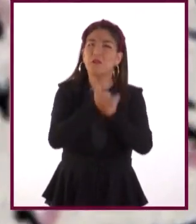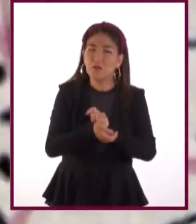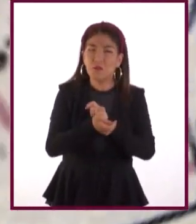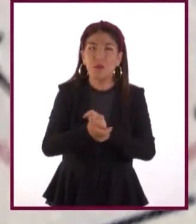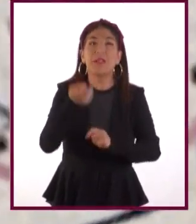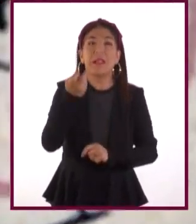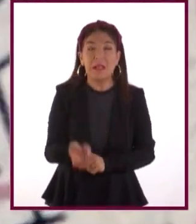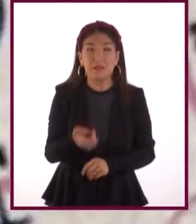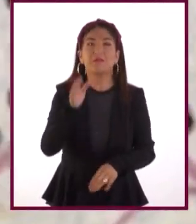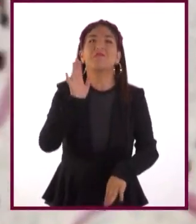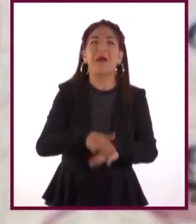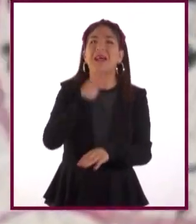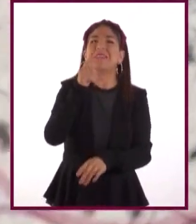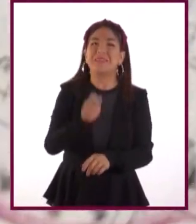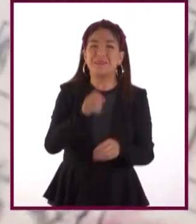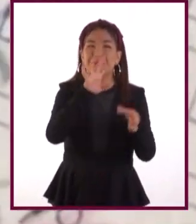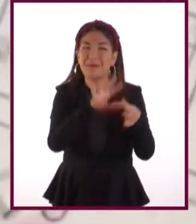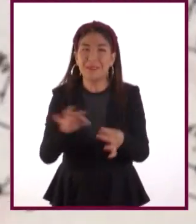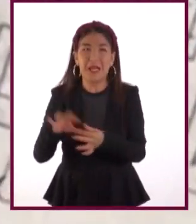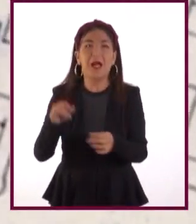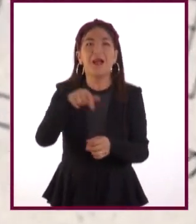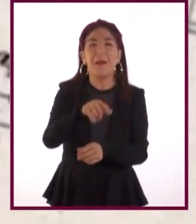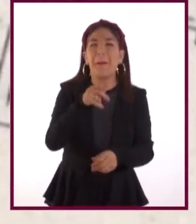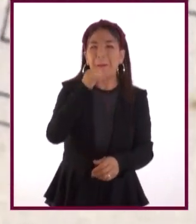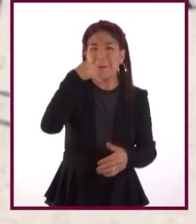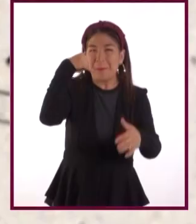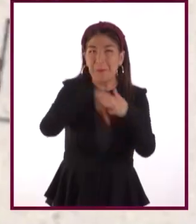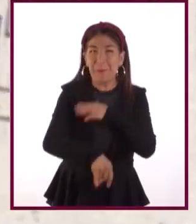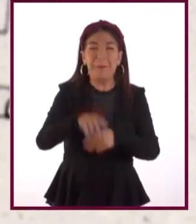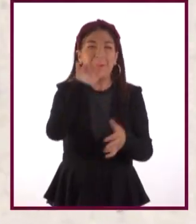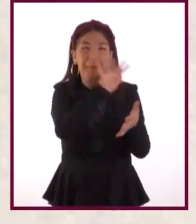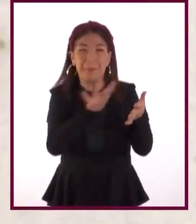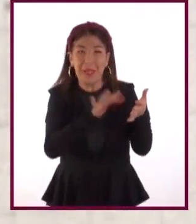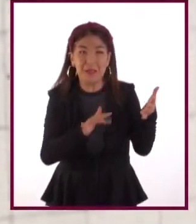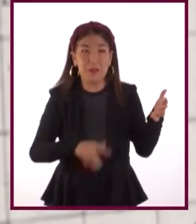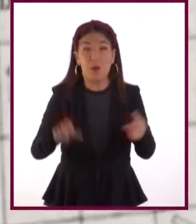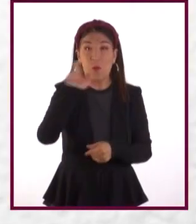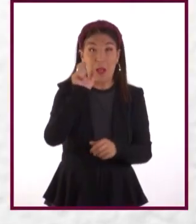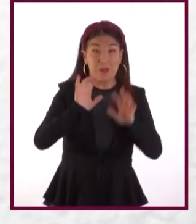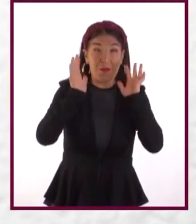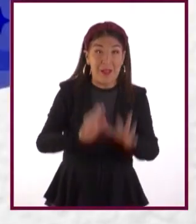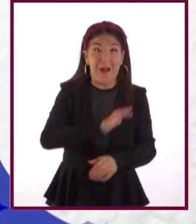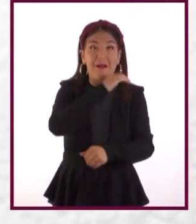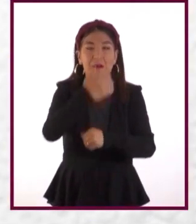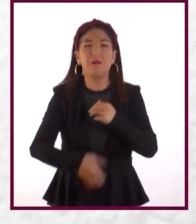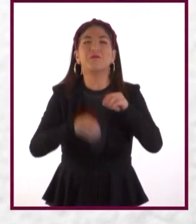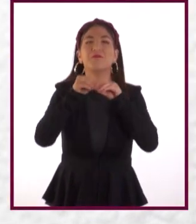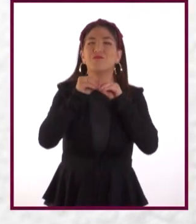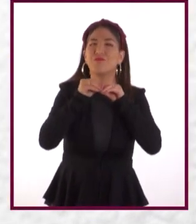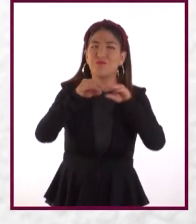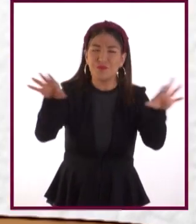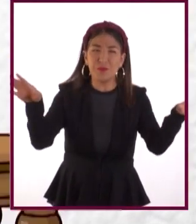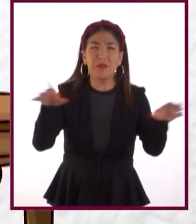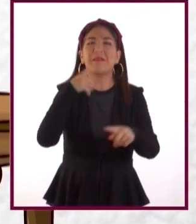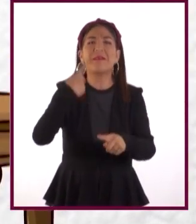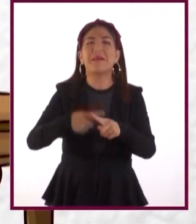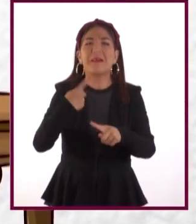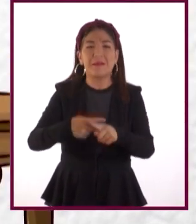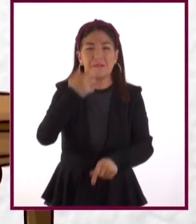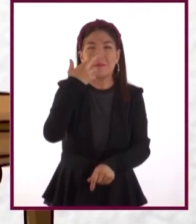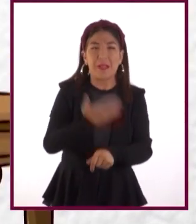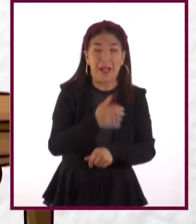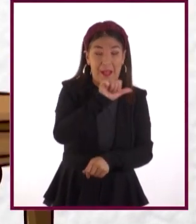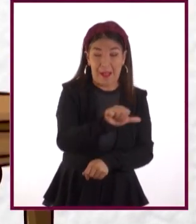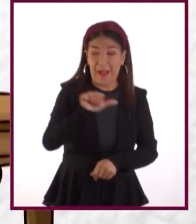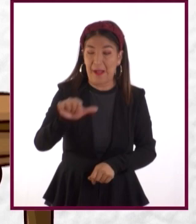al escrito traducido, con lo que consiguió duplicar la extensión del texto original. Una vez terminado, Ada publicó el trabajo,